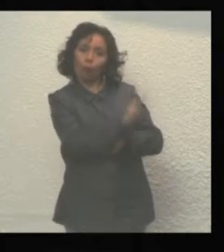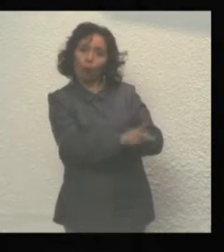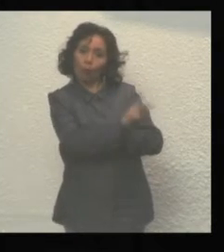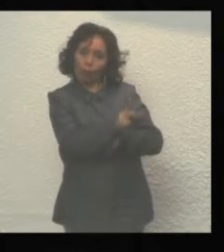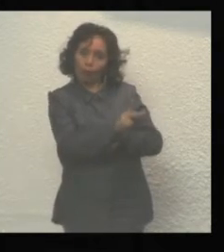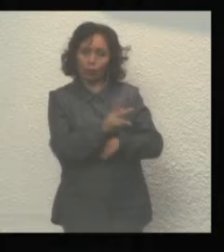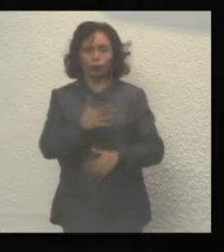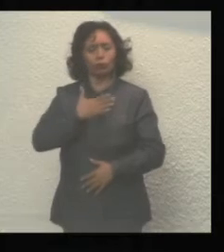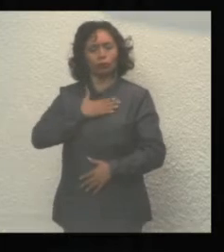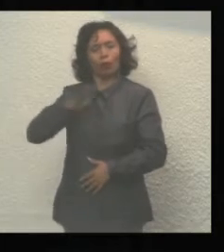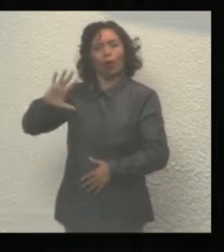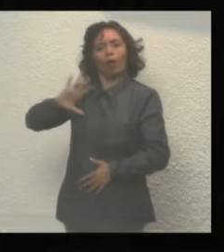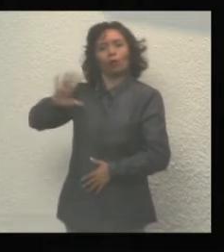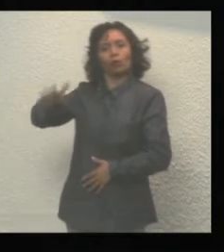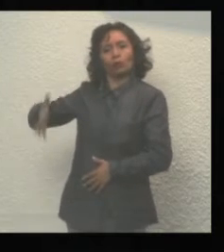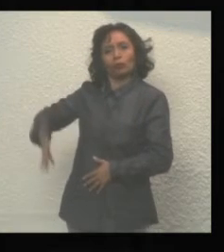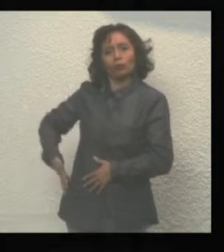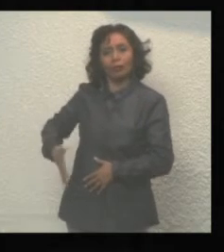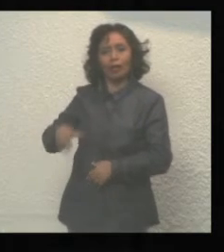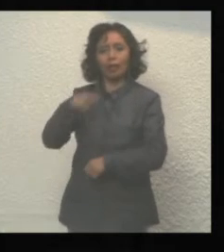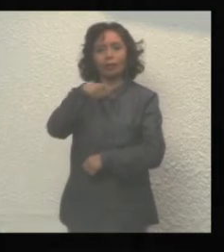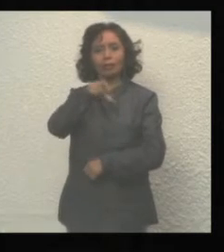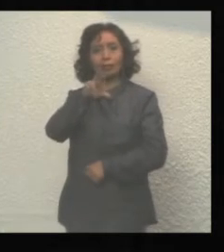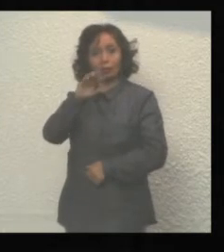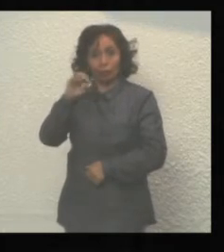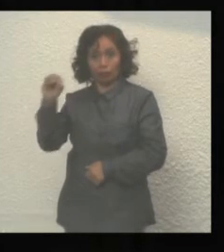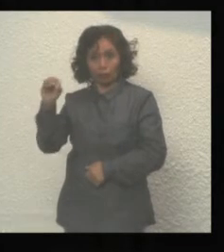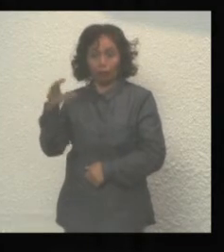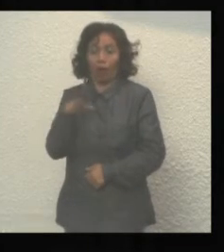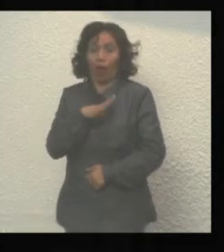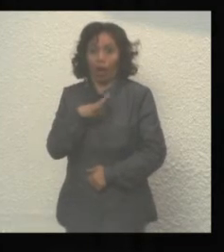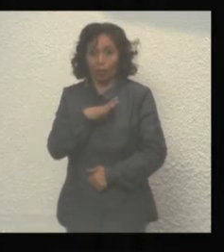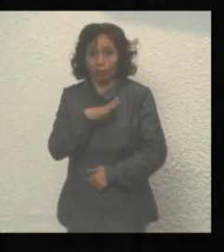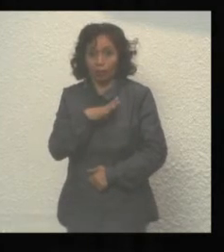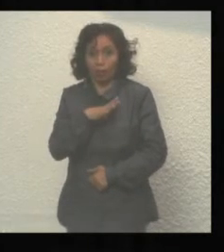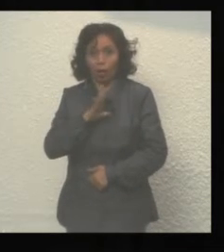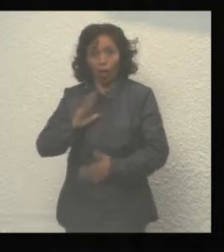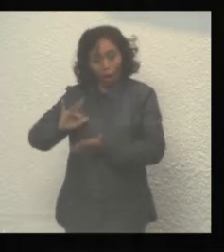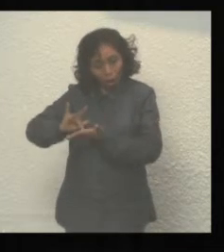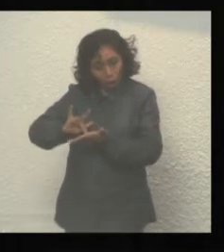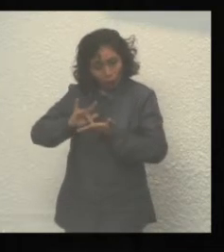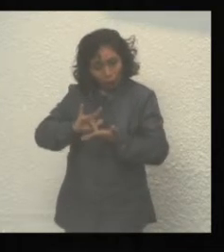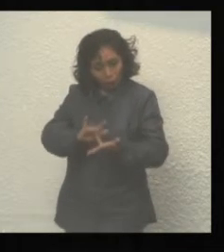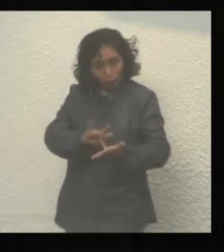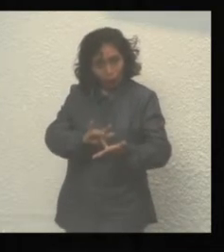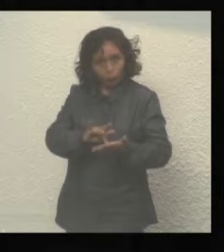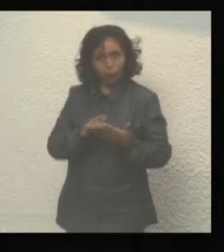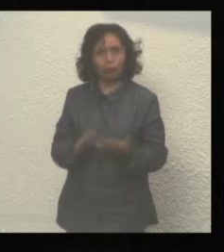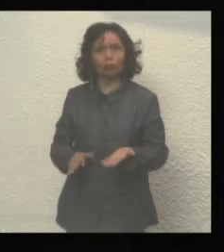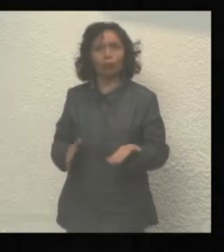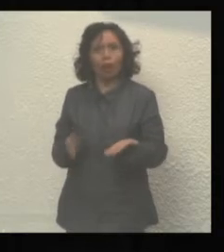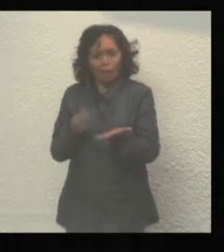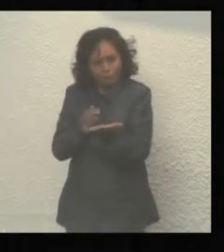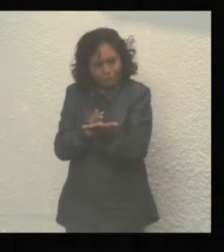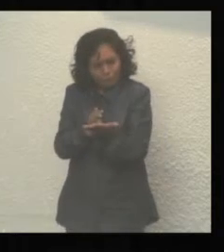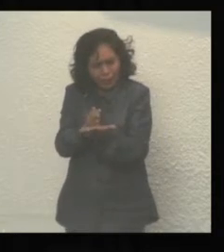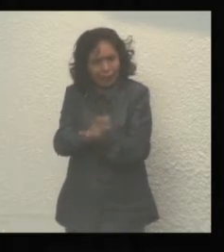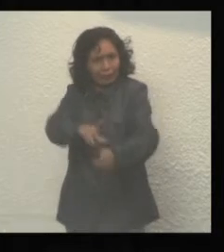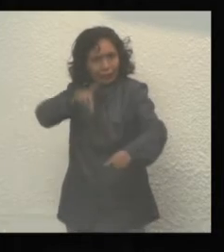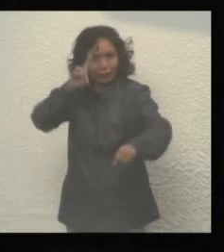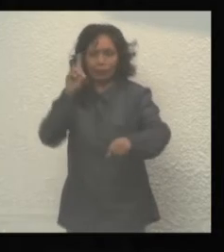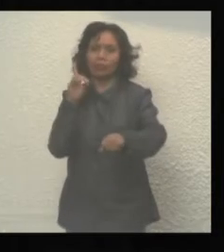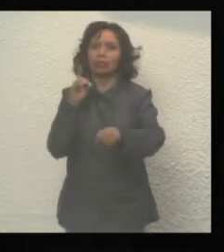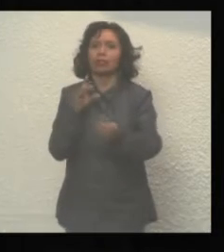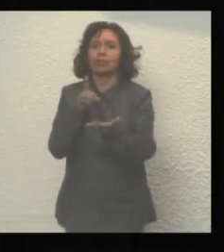Me enorgullece que Quintana Roo pueda ahora contar con el apoyo de una fiel defensora de los derechos de